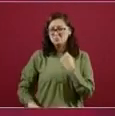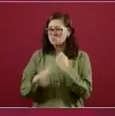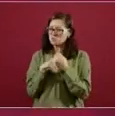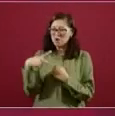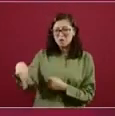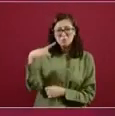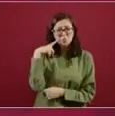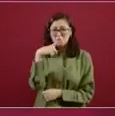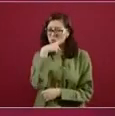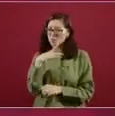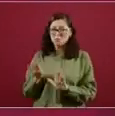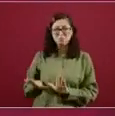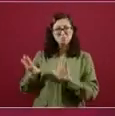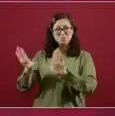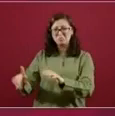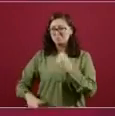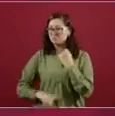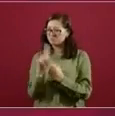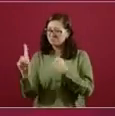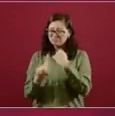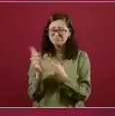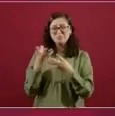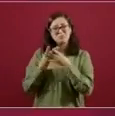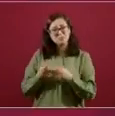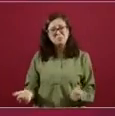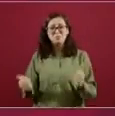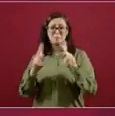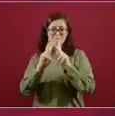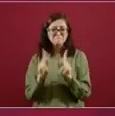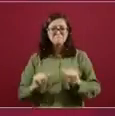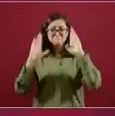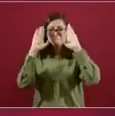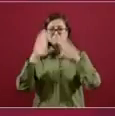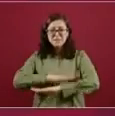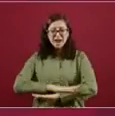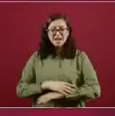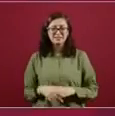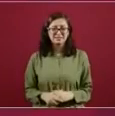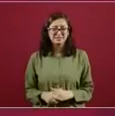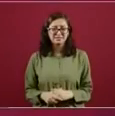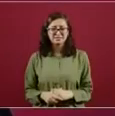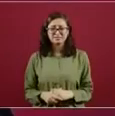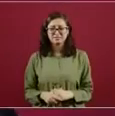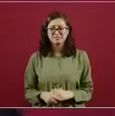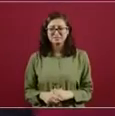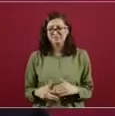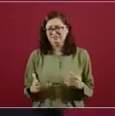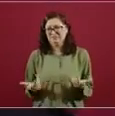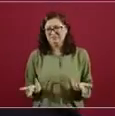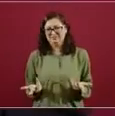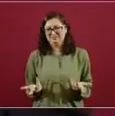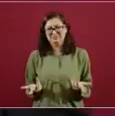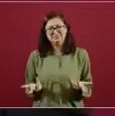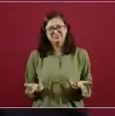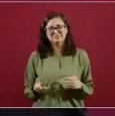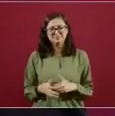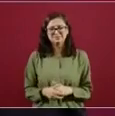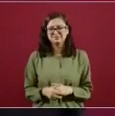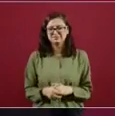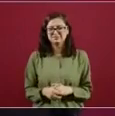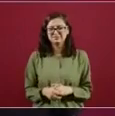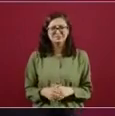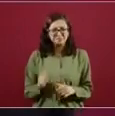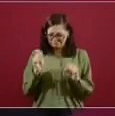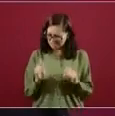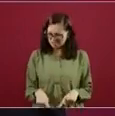autodeterminación de los pueblos, solución pacífica de las controversias. Entonces, de ahí no